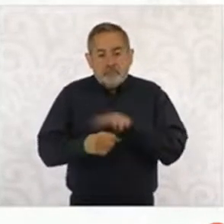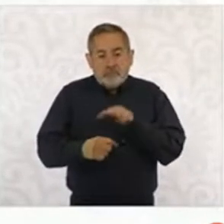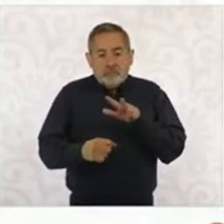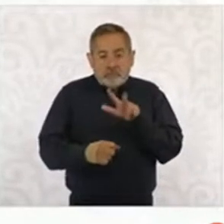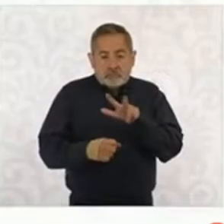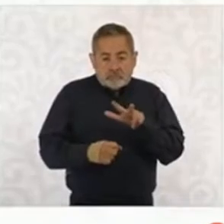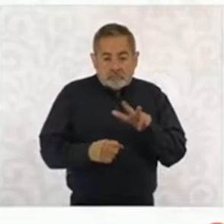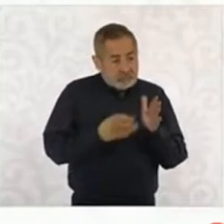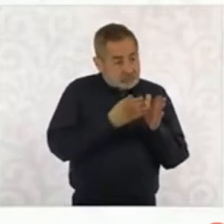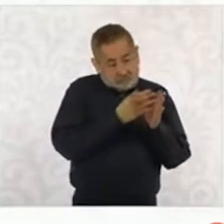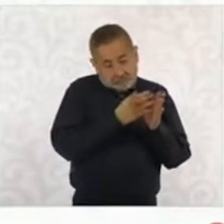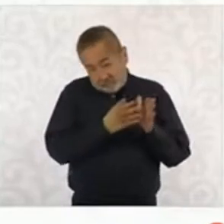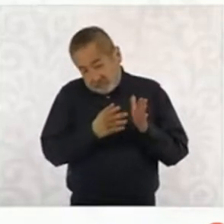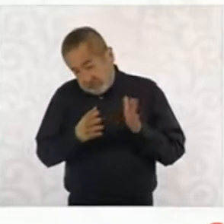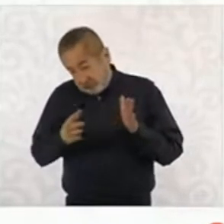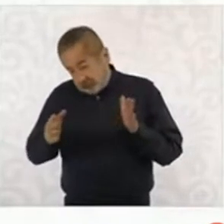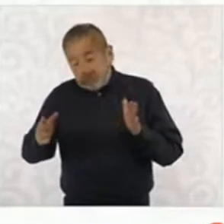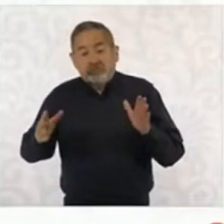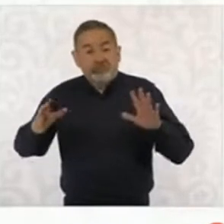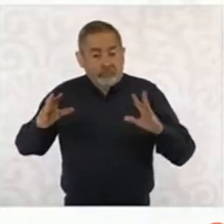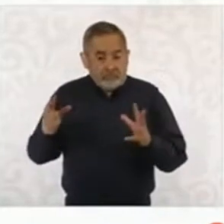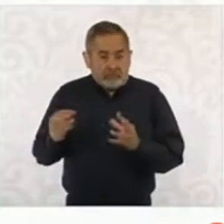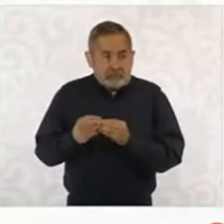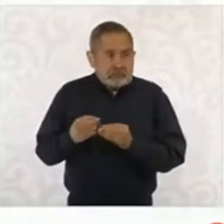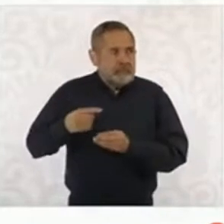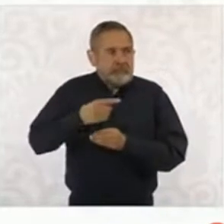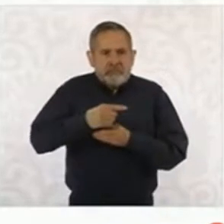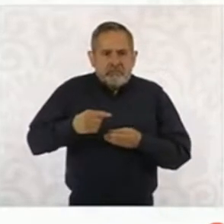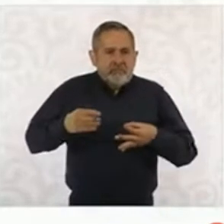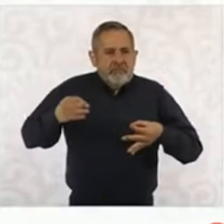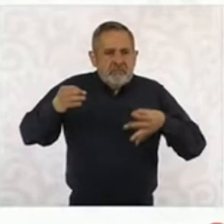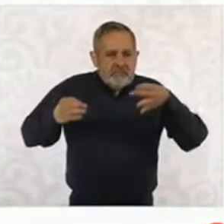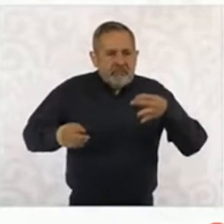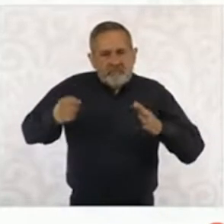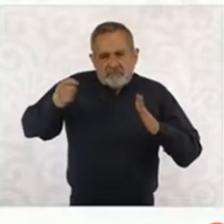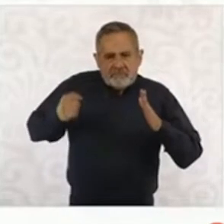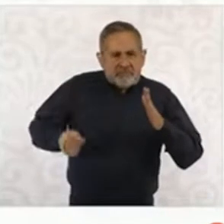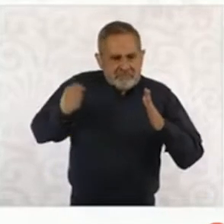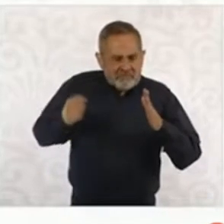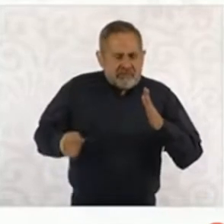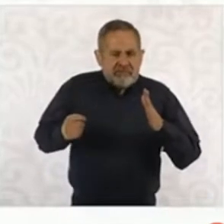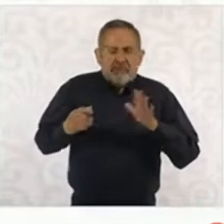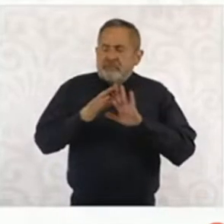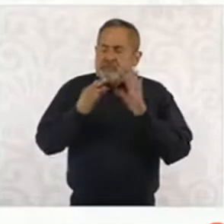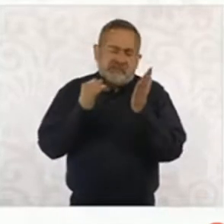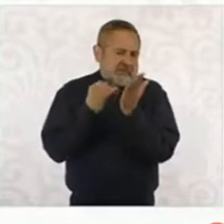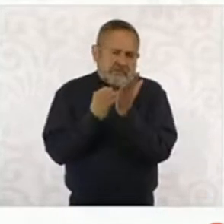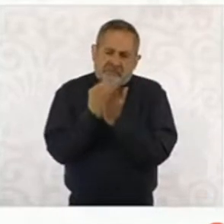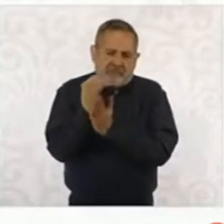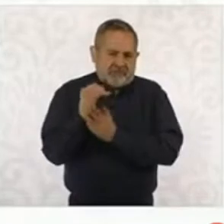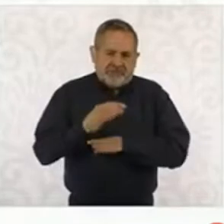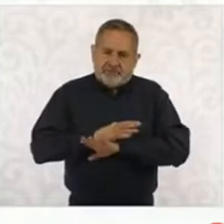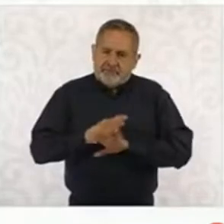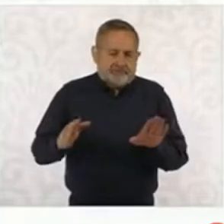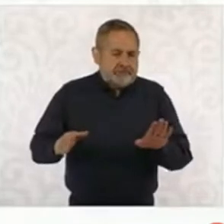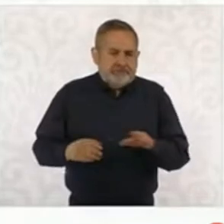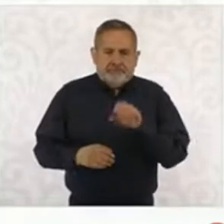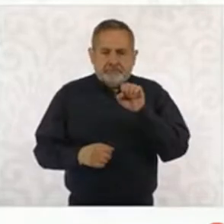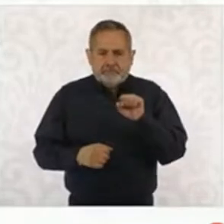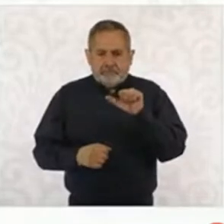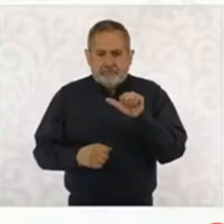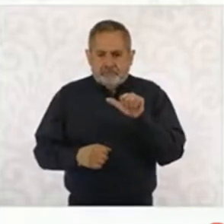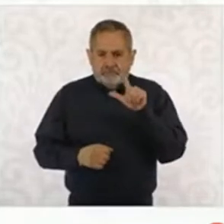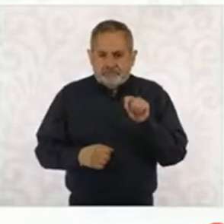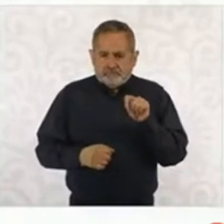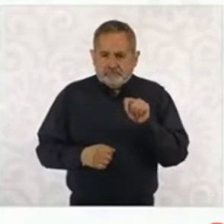hasta ahora, en los tribunales, pues ya se ha determinado que el SAT ha